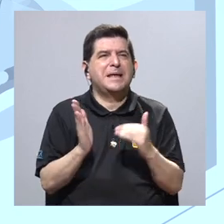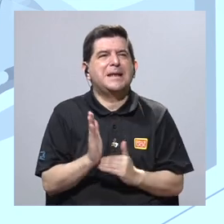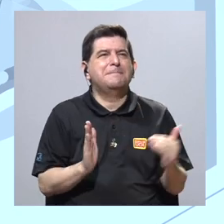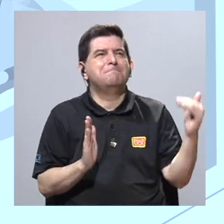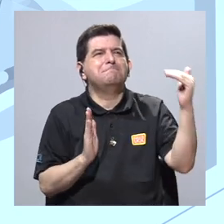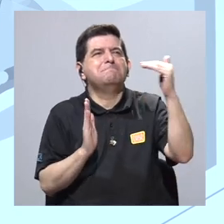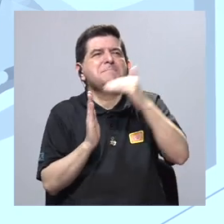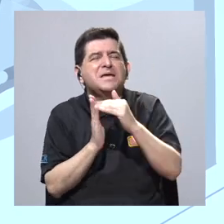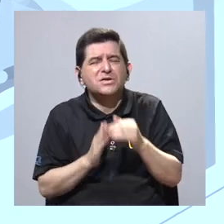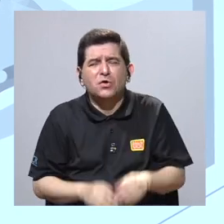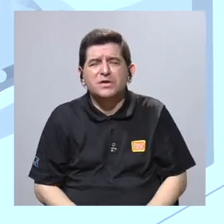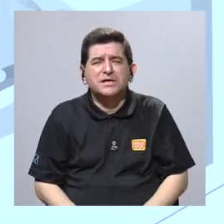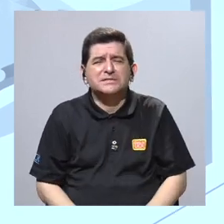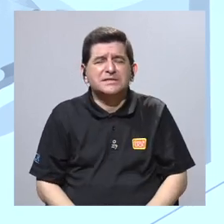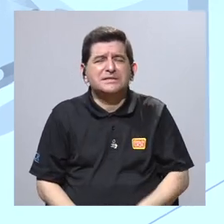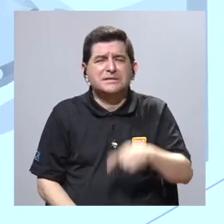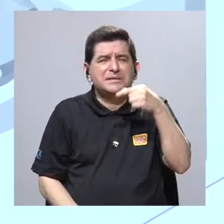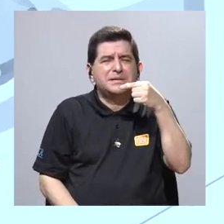1.000 millones de partículas